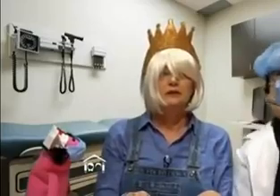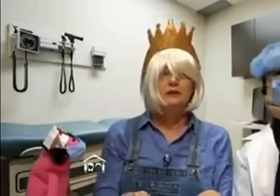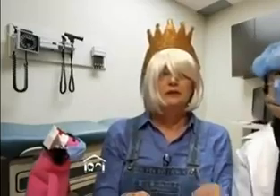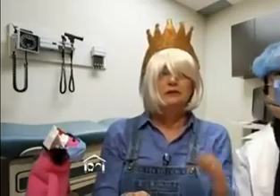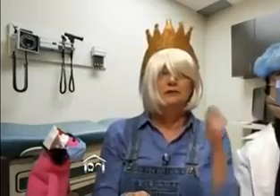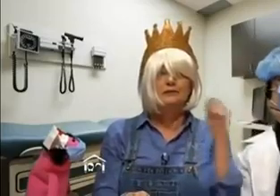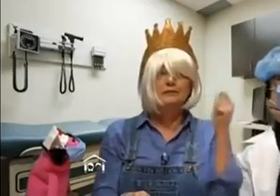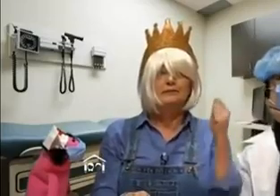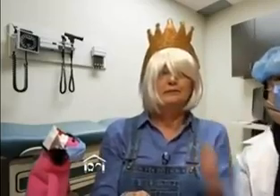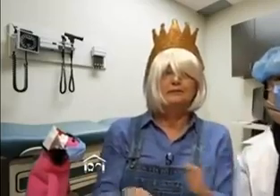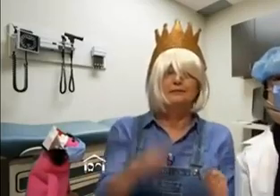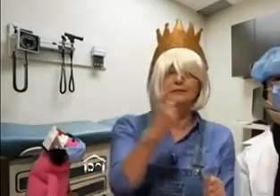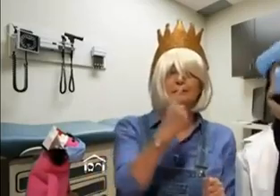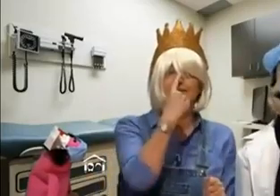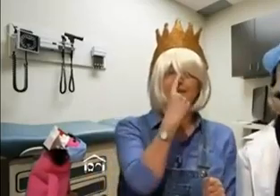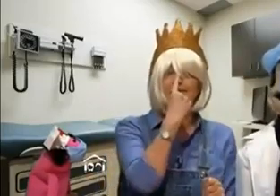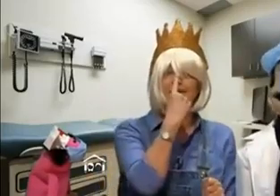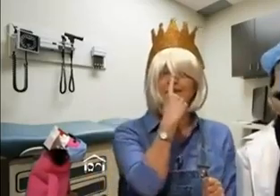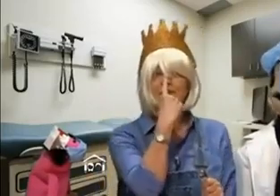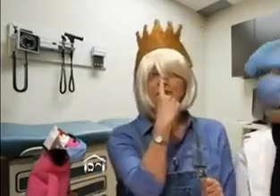mano izquierda.